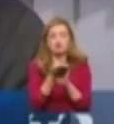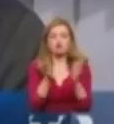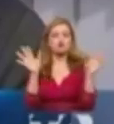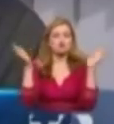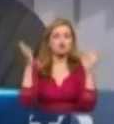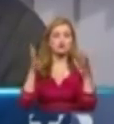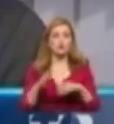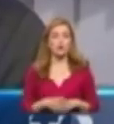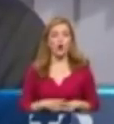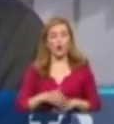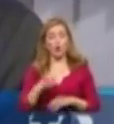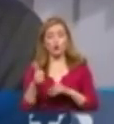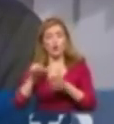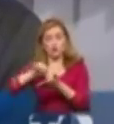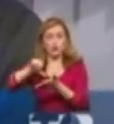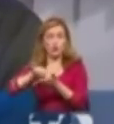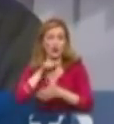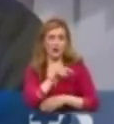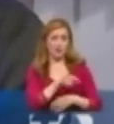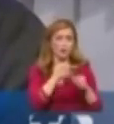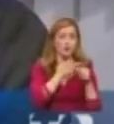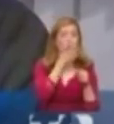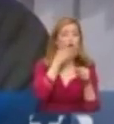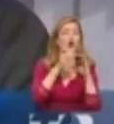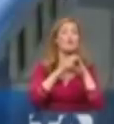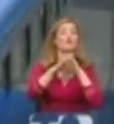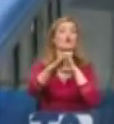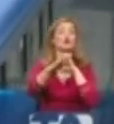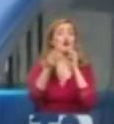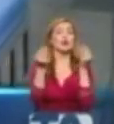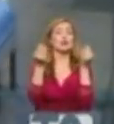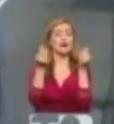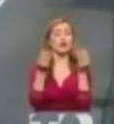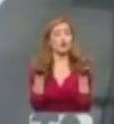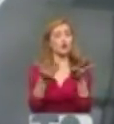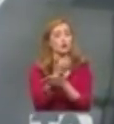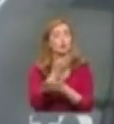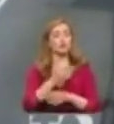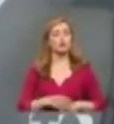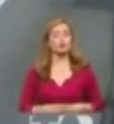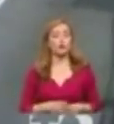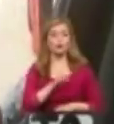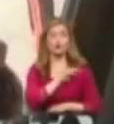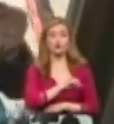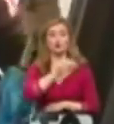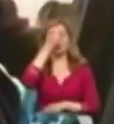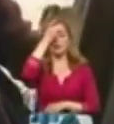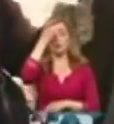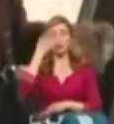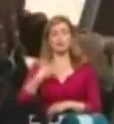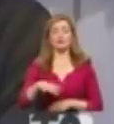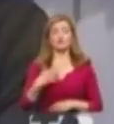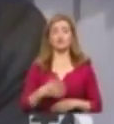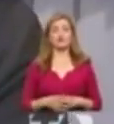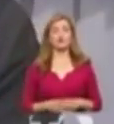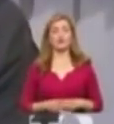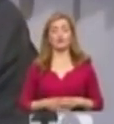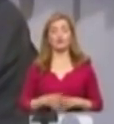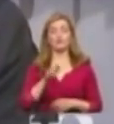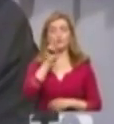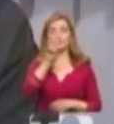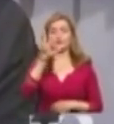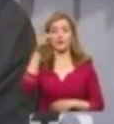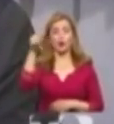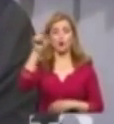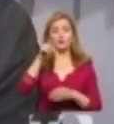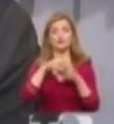Sin desmerecer a las otras ciudades, tenemos el mejor parque automotor. Recuerdan que el municipio les debe de las compensaciones. 23